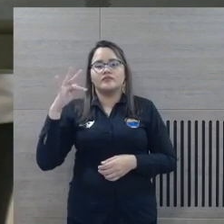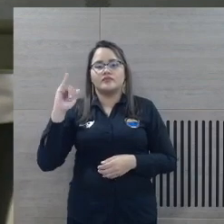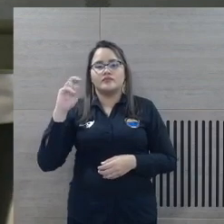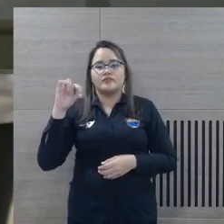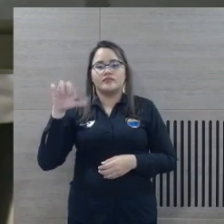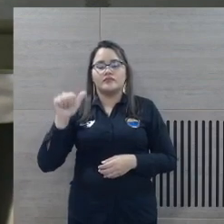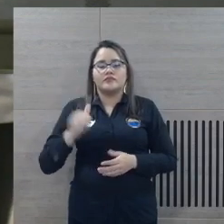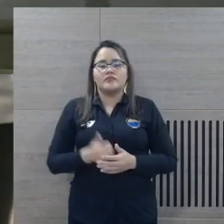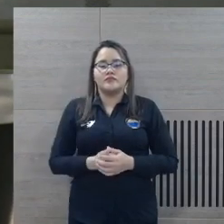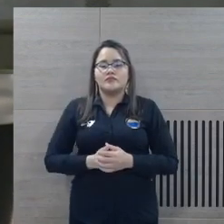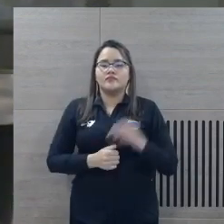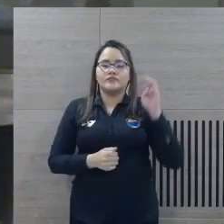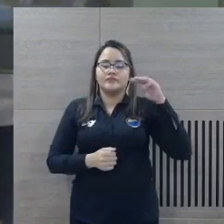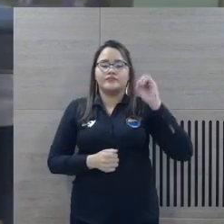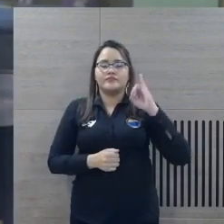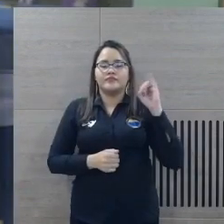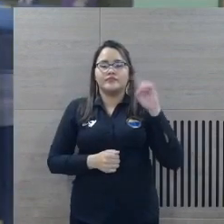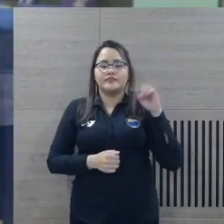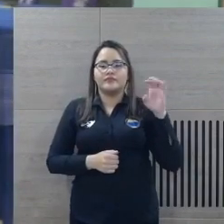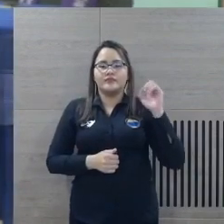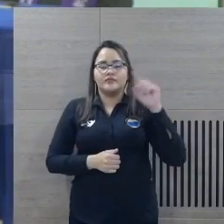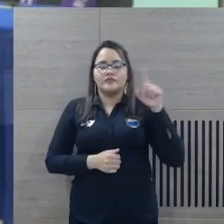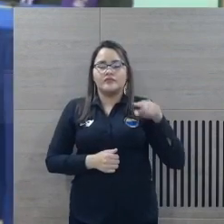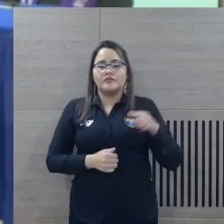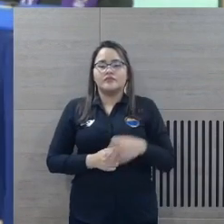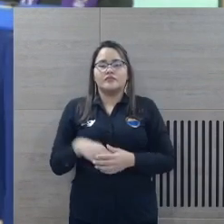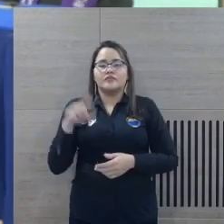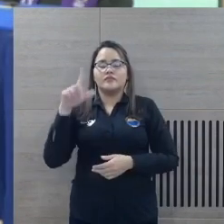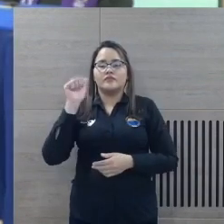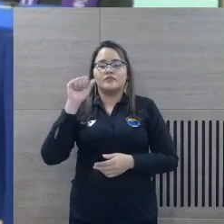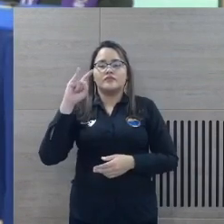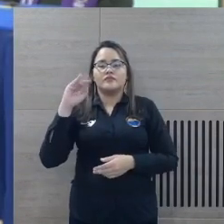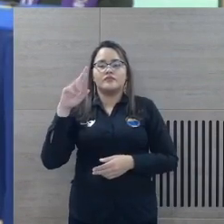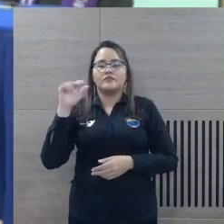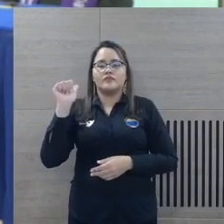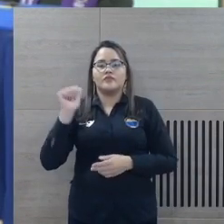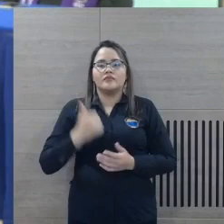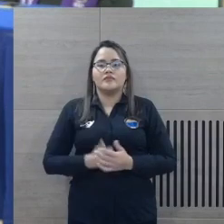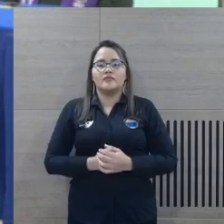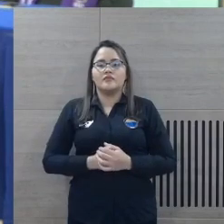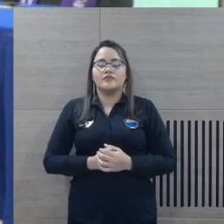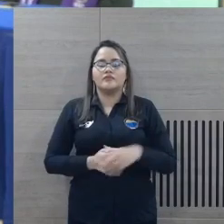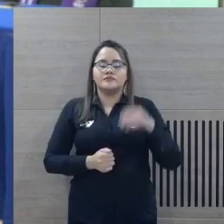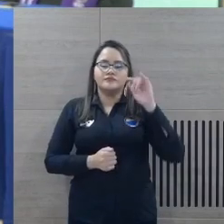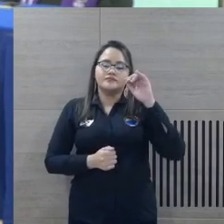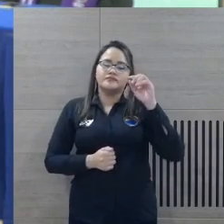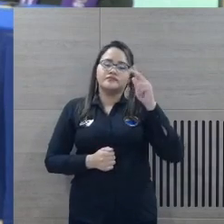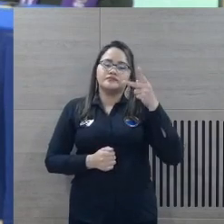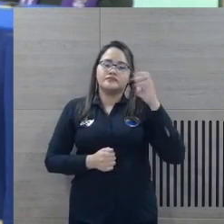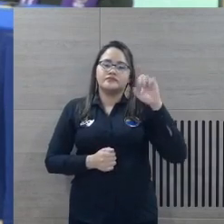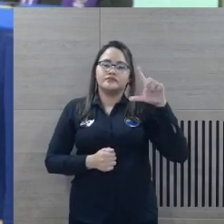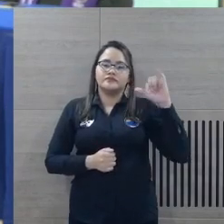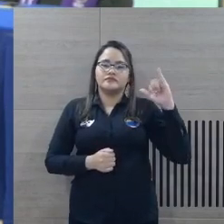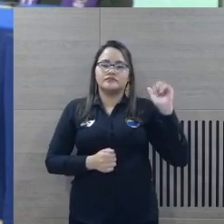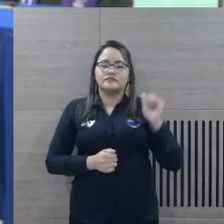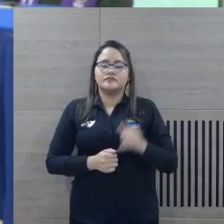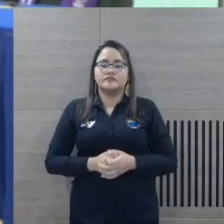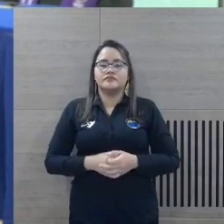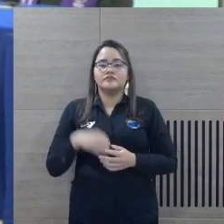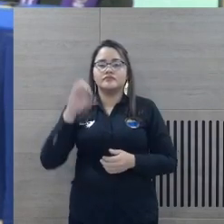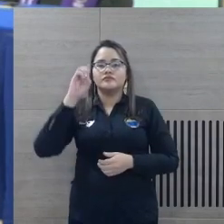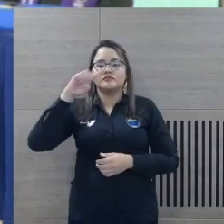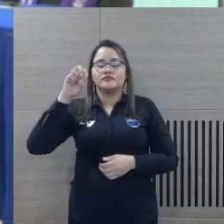Laura Marcela Noriega Torres. Yeri Yair Mercado Mercado. Osnaider David López Vergel. Ariela Maris Daniel